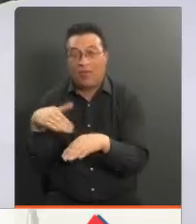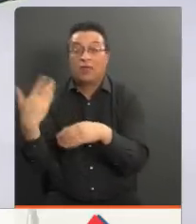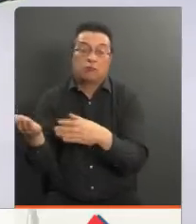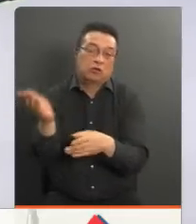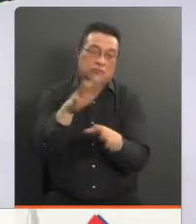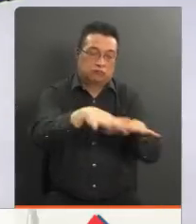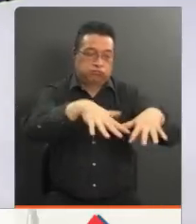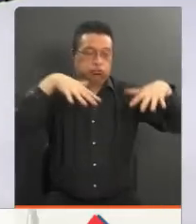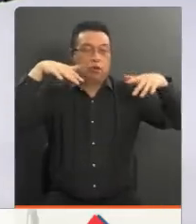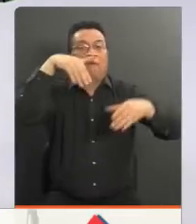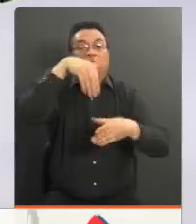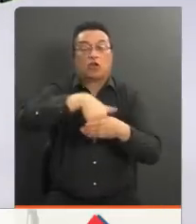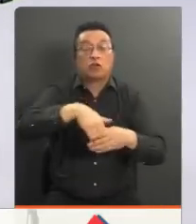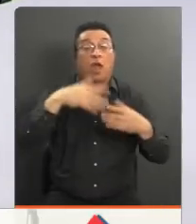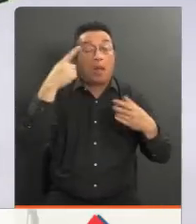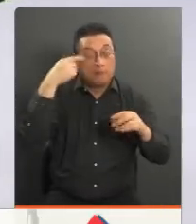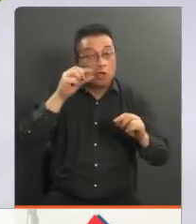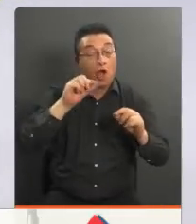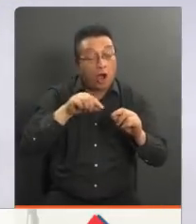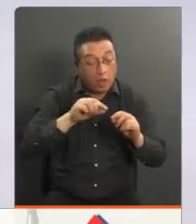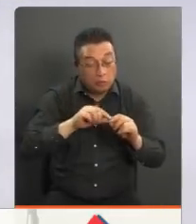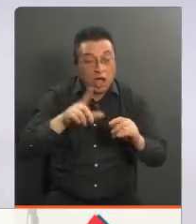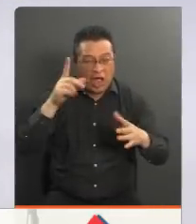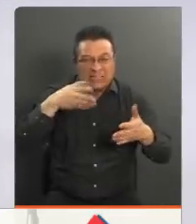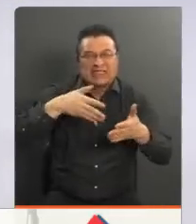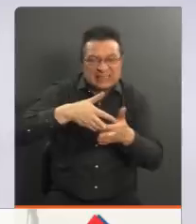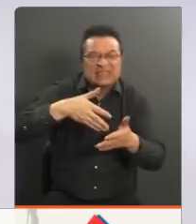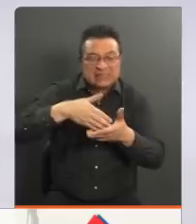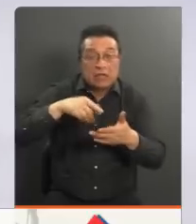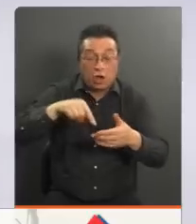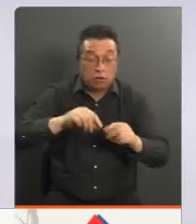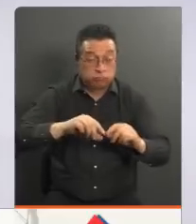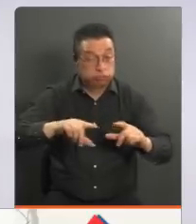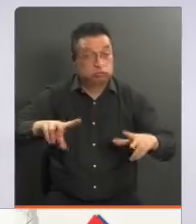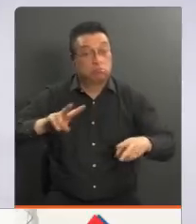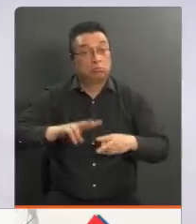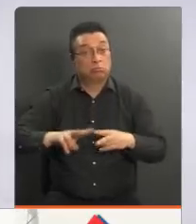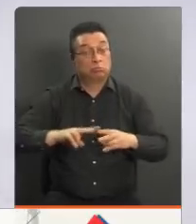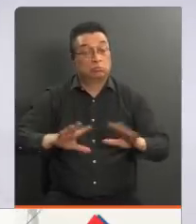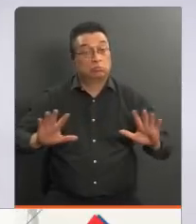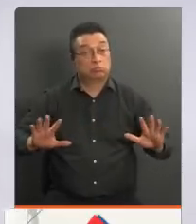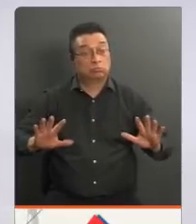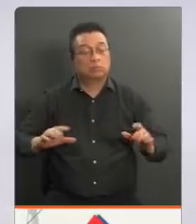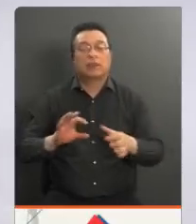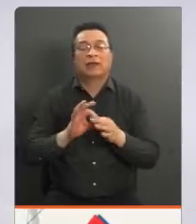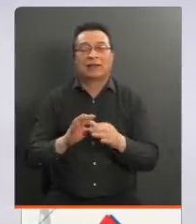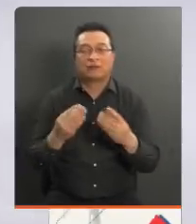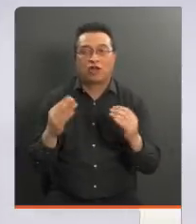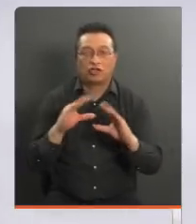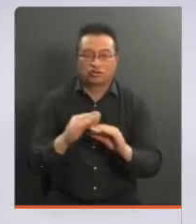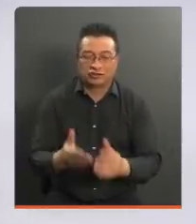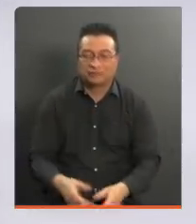por lo menos una luz de algo que estuvo muy trabado en los últimos días. Gracias, Álvaro. Buenas noches. Buenas noches, Rolando.